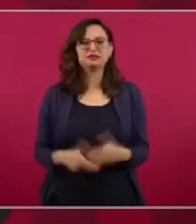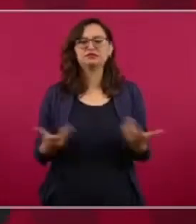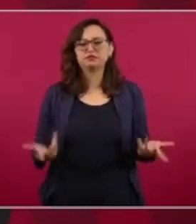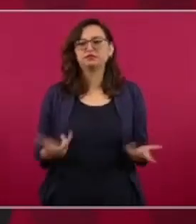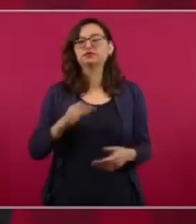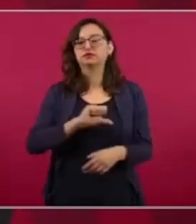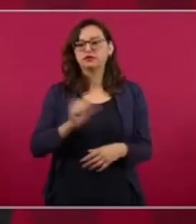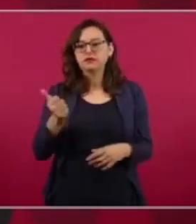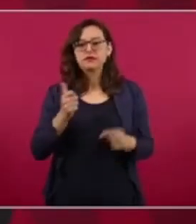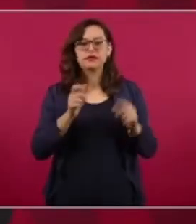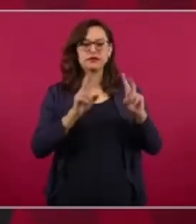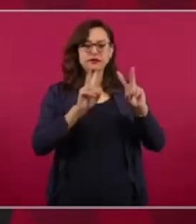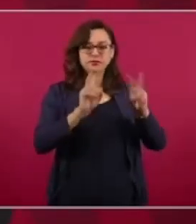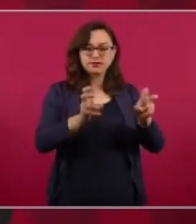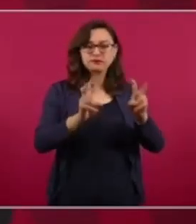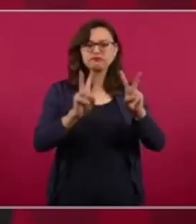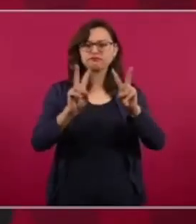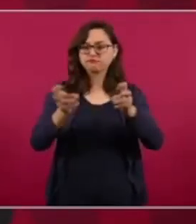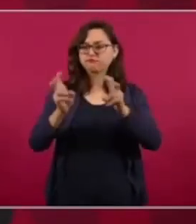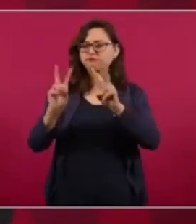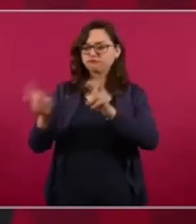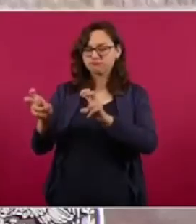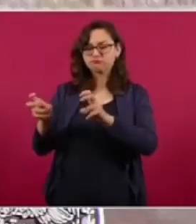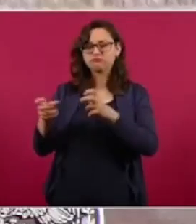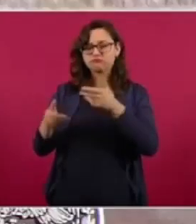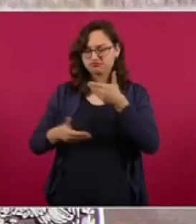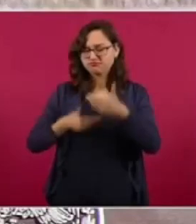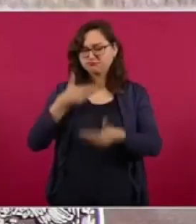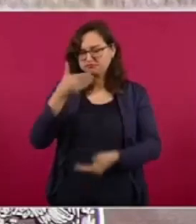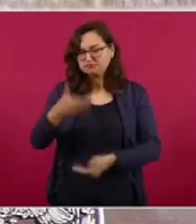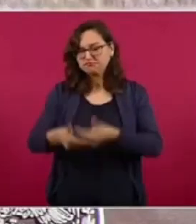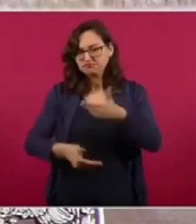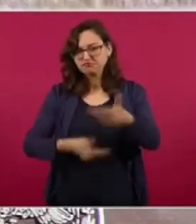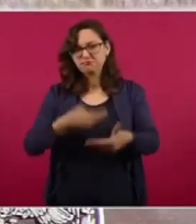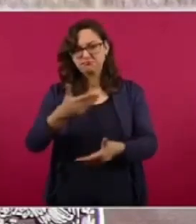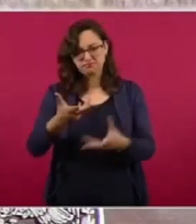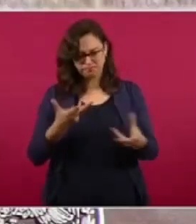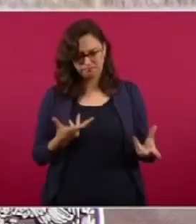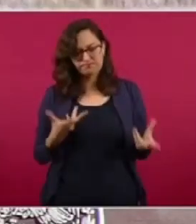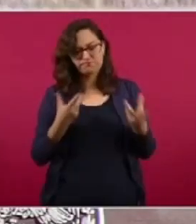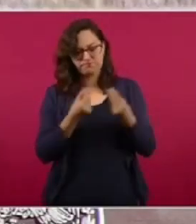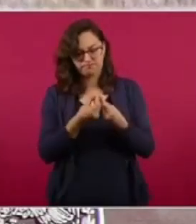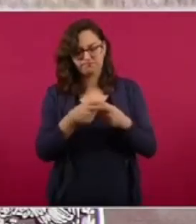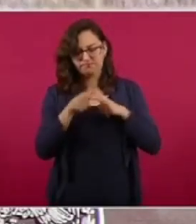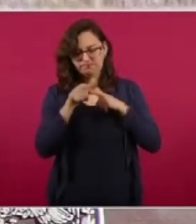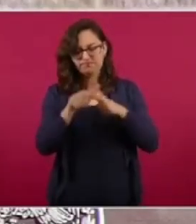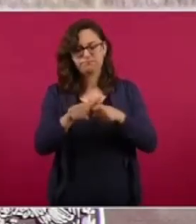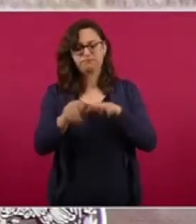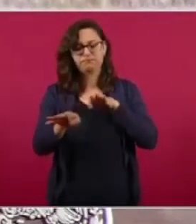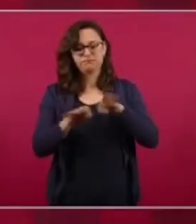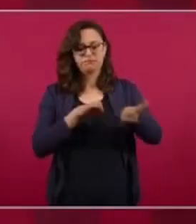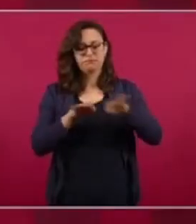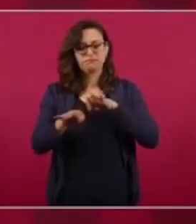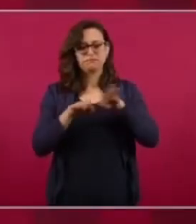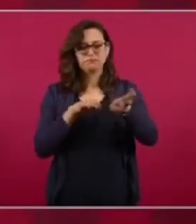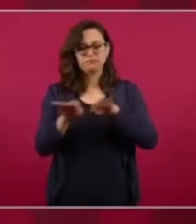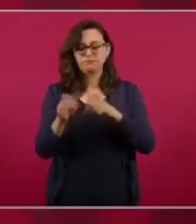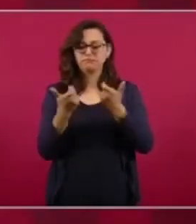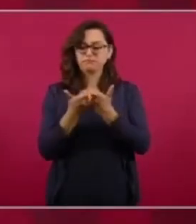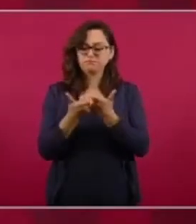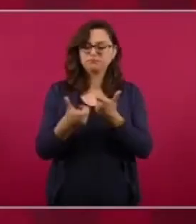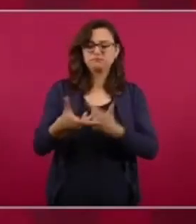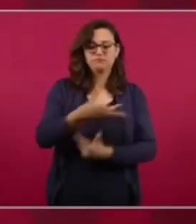el que podamos seguir trabajando juntos en la integración